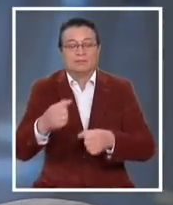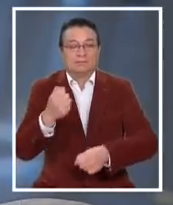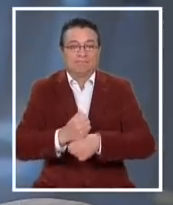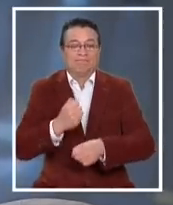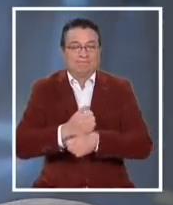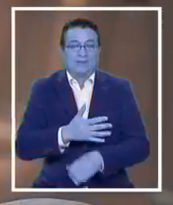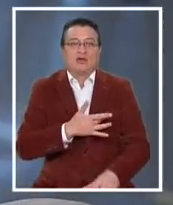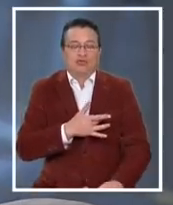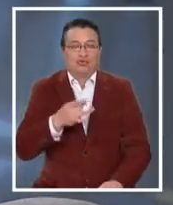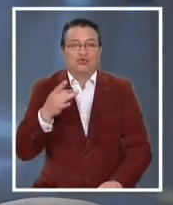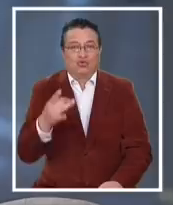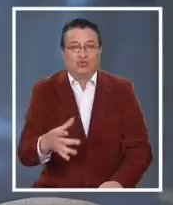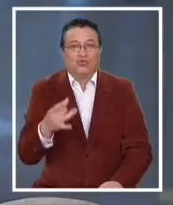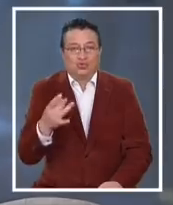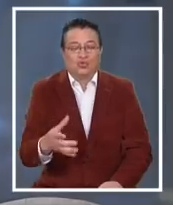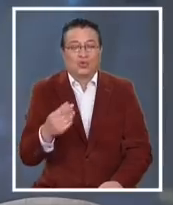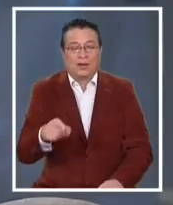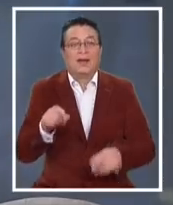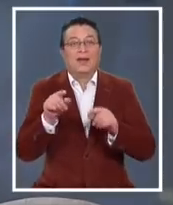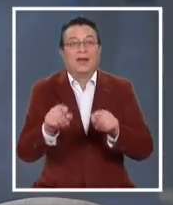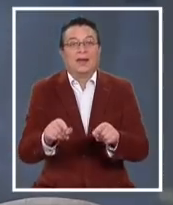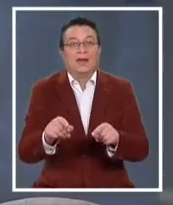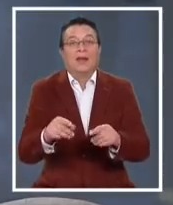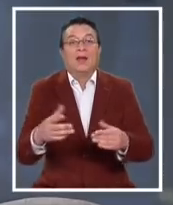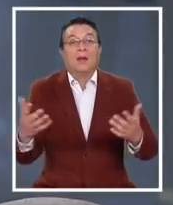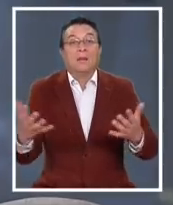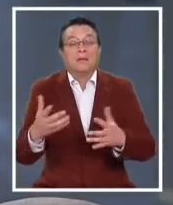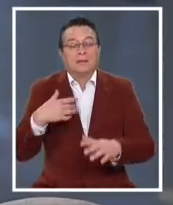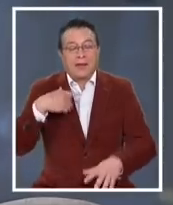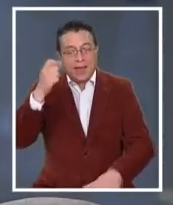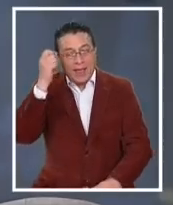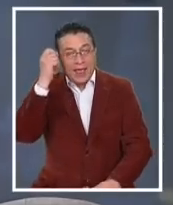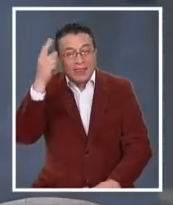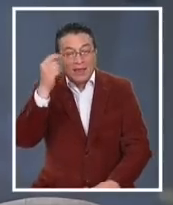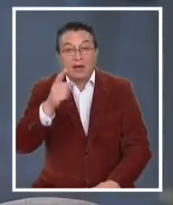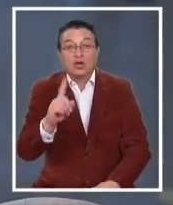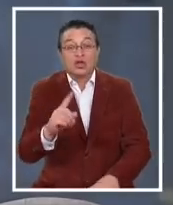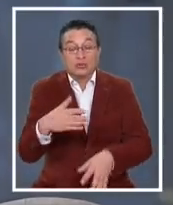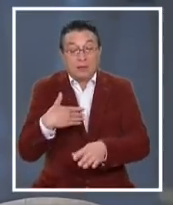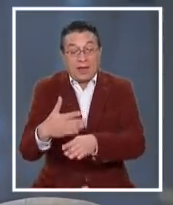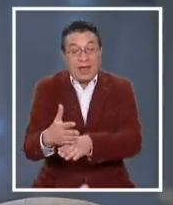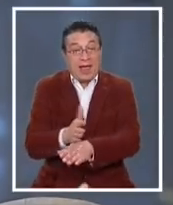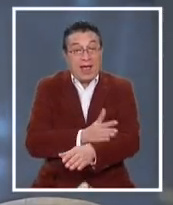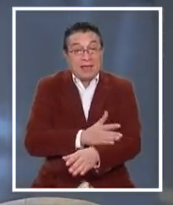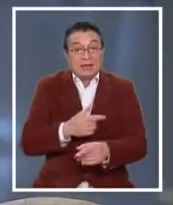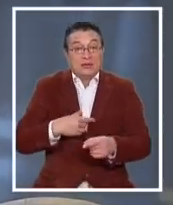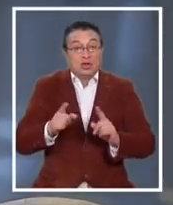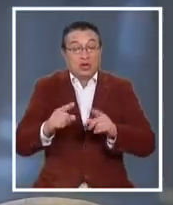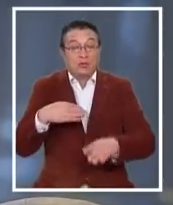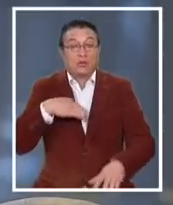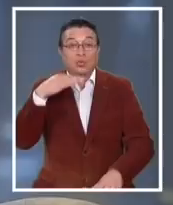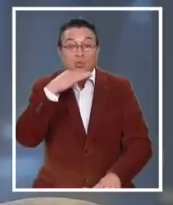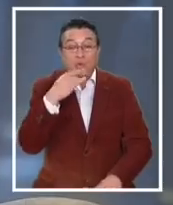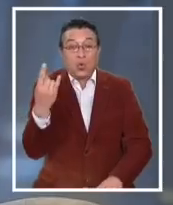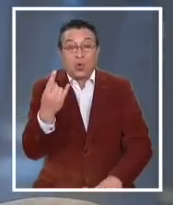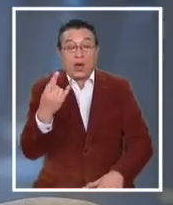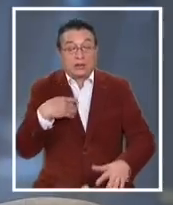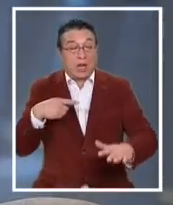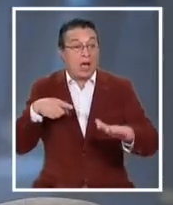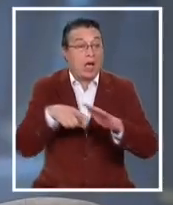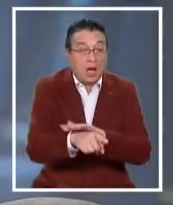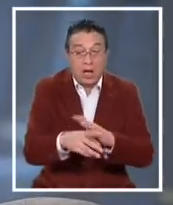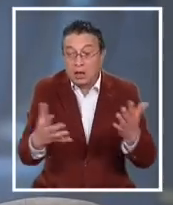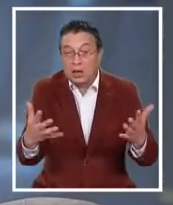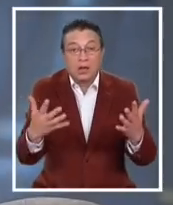duele, pero hay que presionar al sistema para que entienda que si no nos anticipamos, te va a tocar la urgencia en la puerta, digamos. El enfermo va a estar